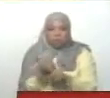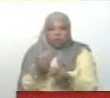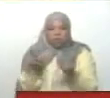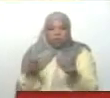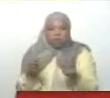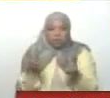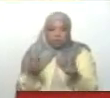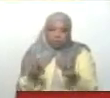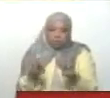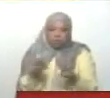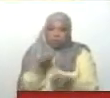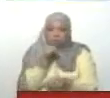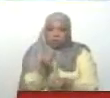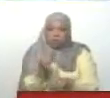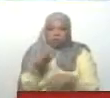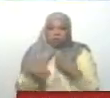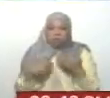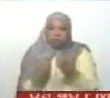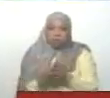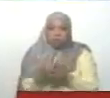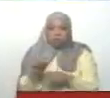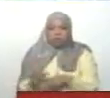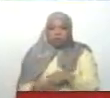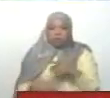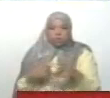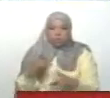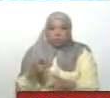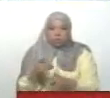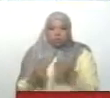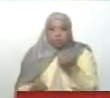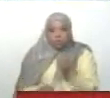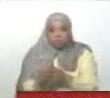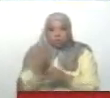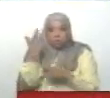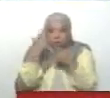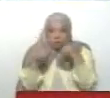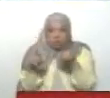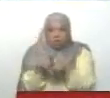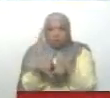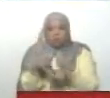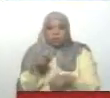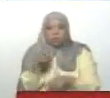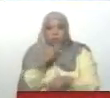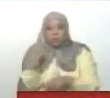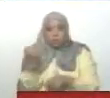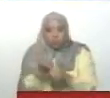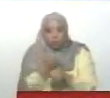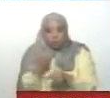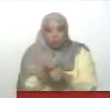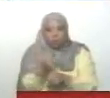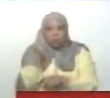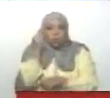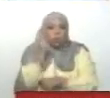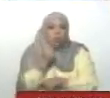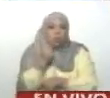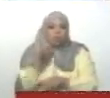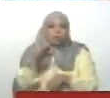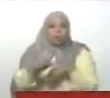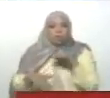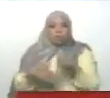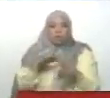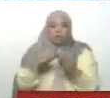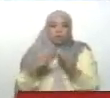nueva generación. Están las de la primera generación fundadas por Chávez, la misión Robinson, Rivas, Sucre, Barrio